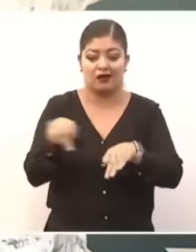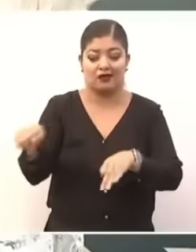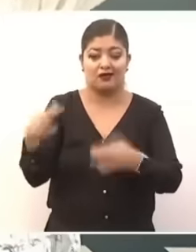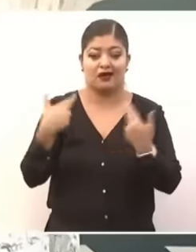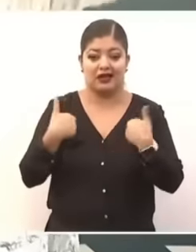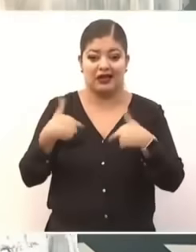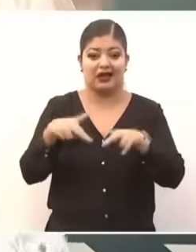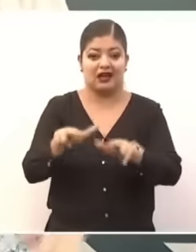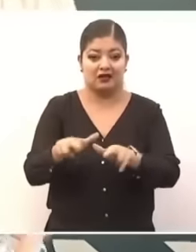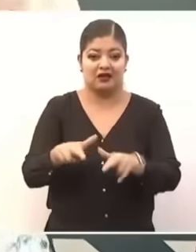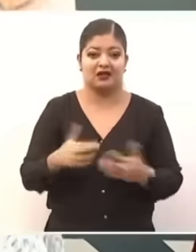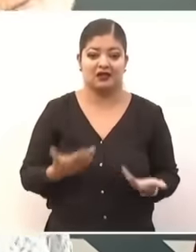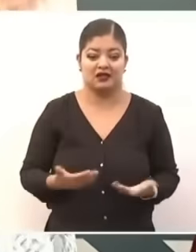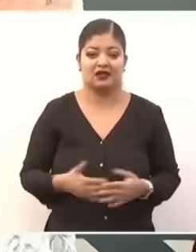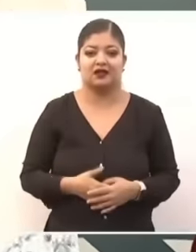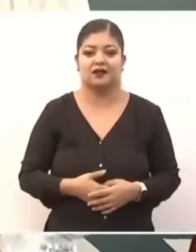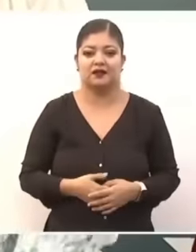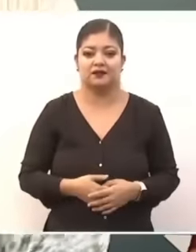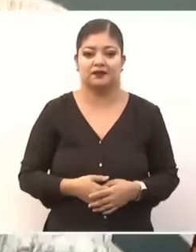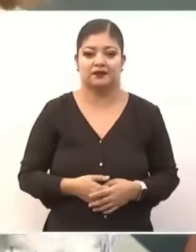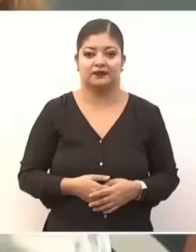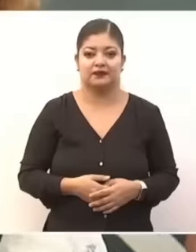representado